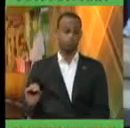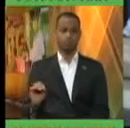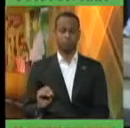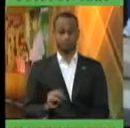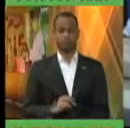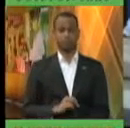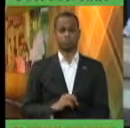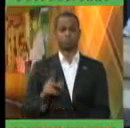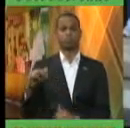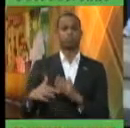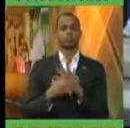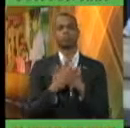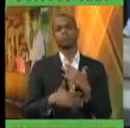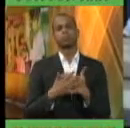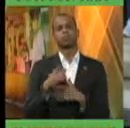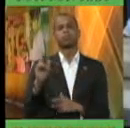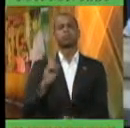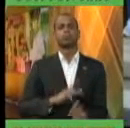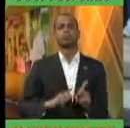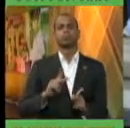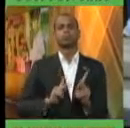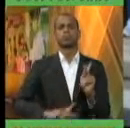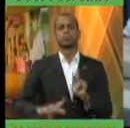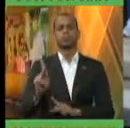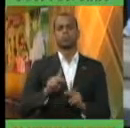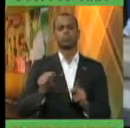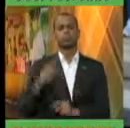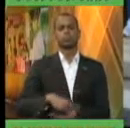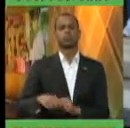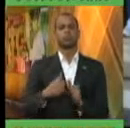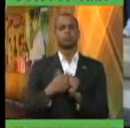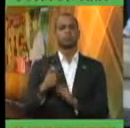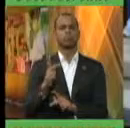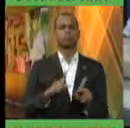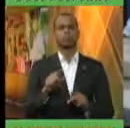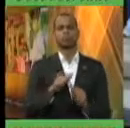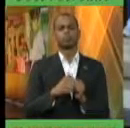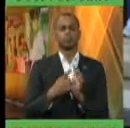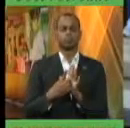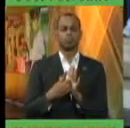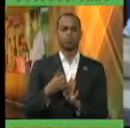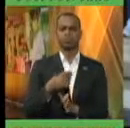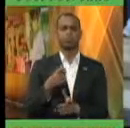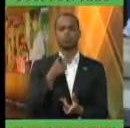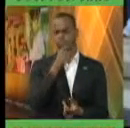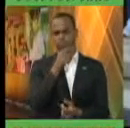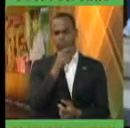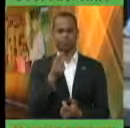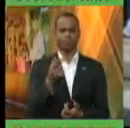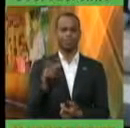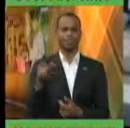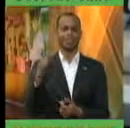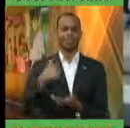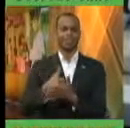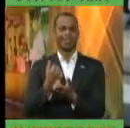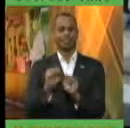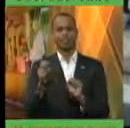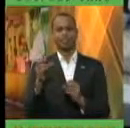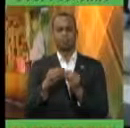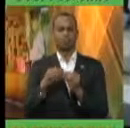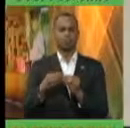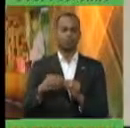en la playa el principal digamos o personal que trabaja con las personas con discapacidad es el salvavidas que digamos que es el que maneja